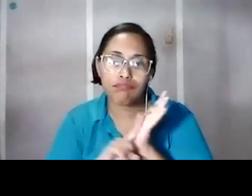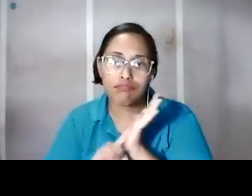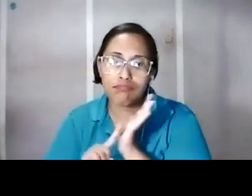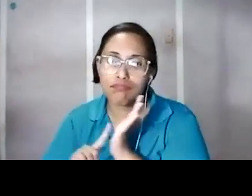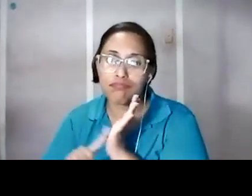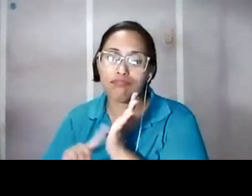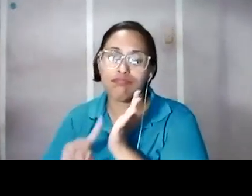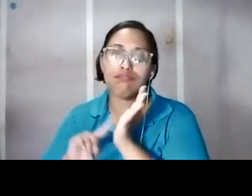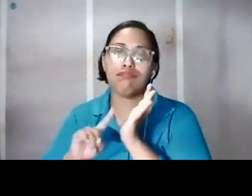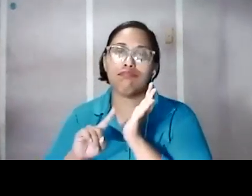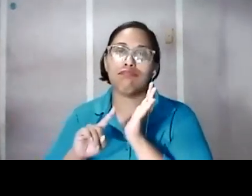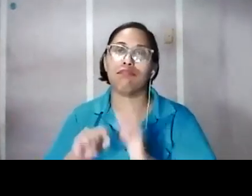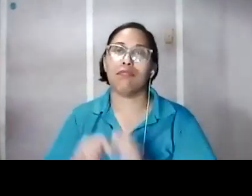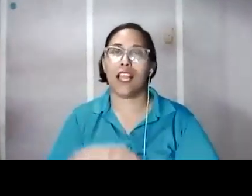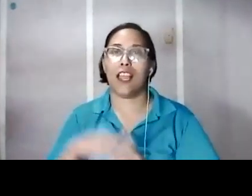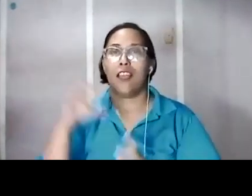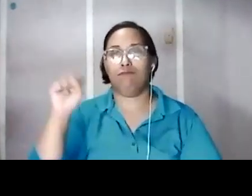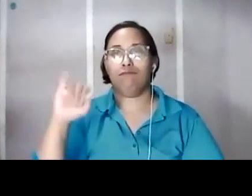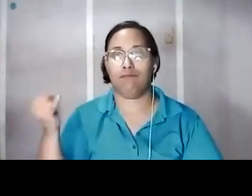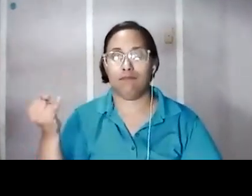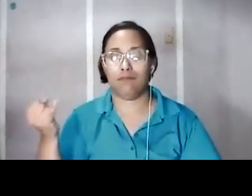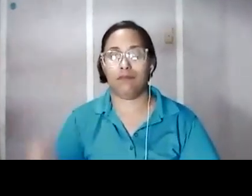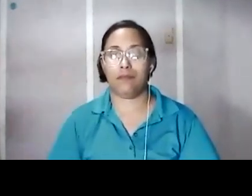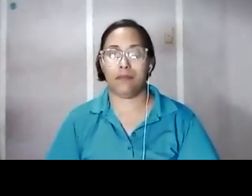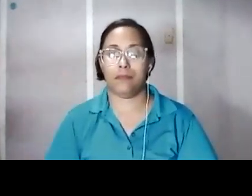en la audiencia de lo criminal de San Juan.